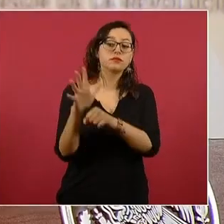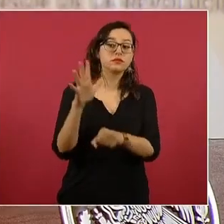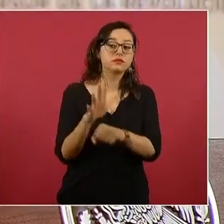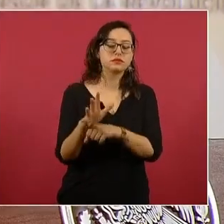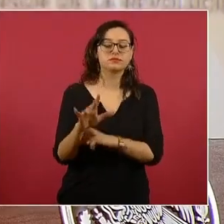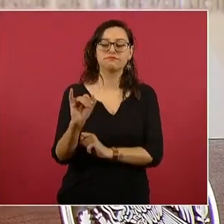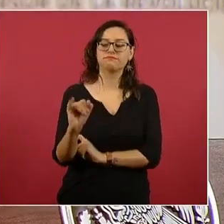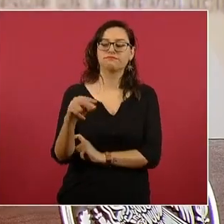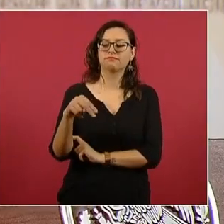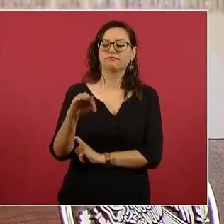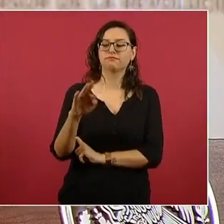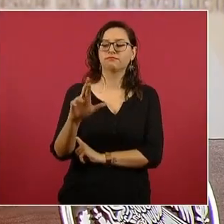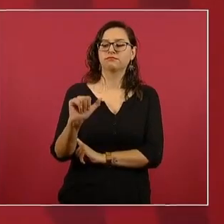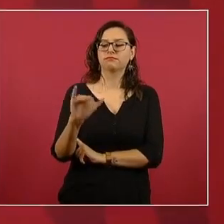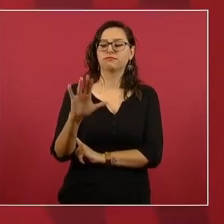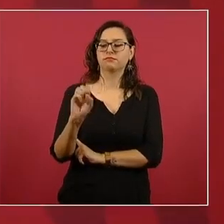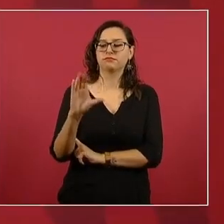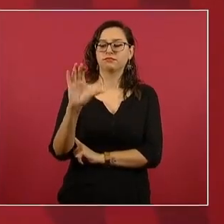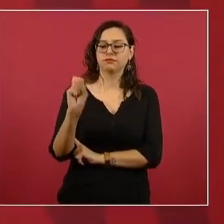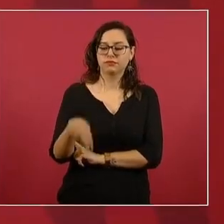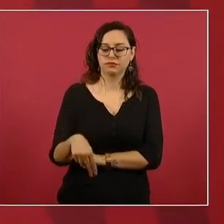Entonces, estamos